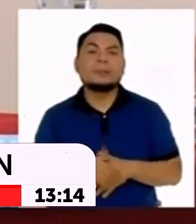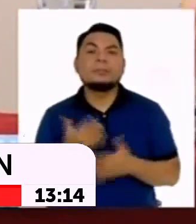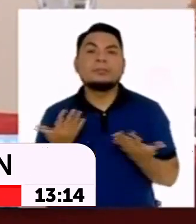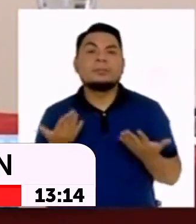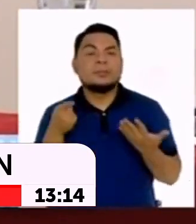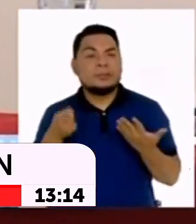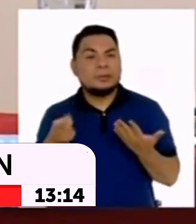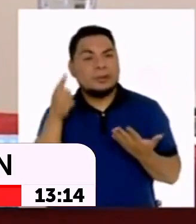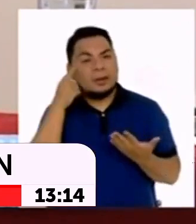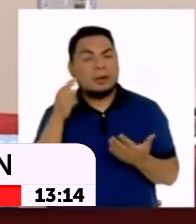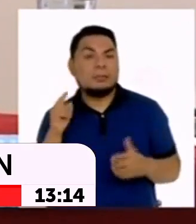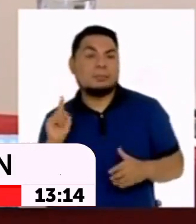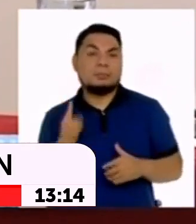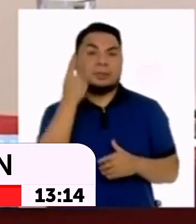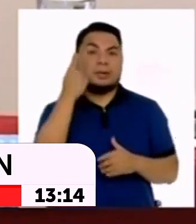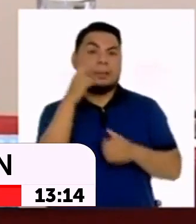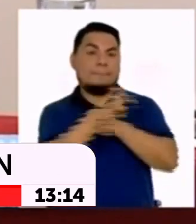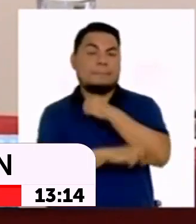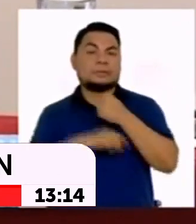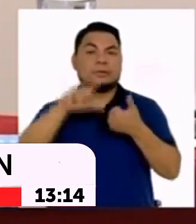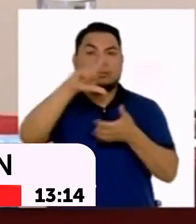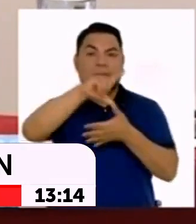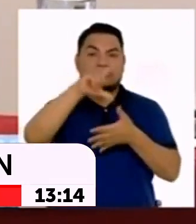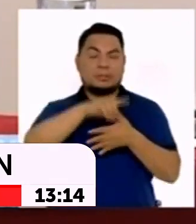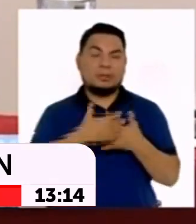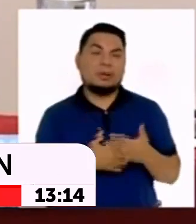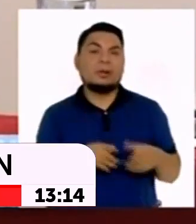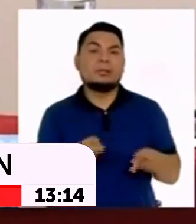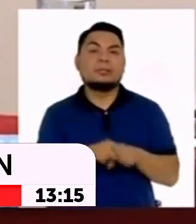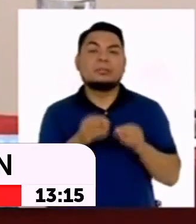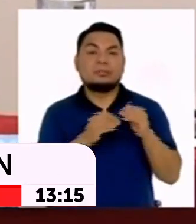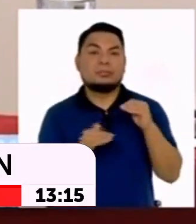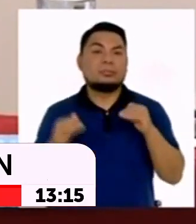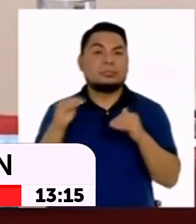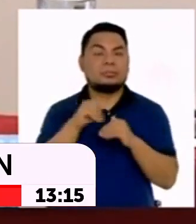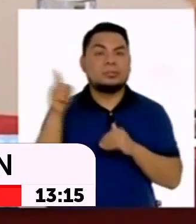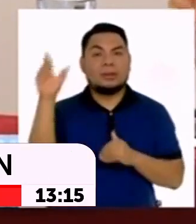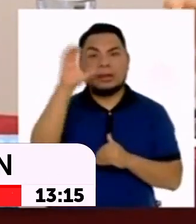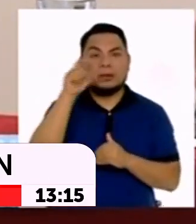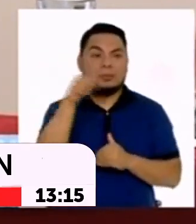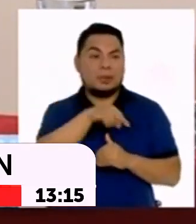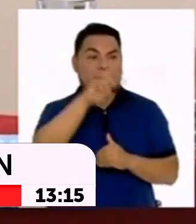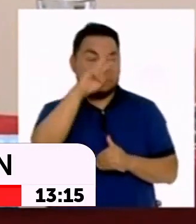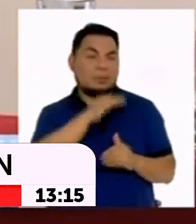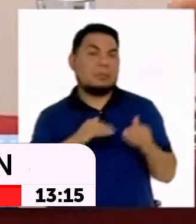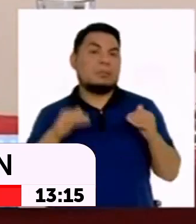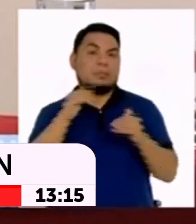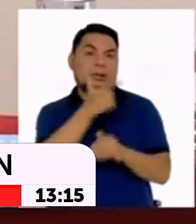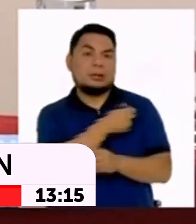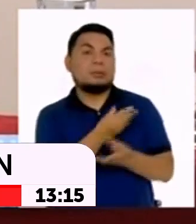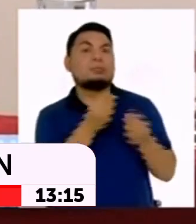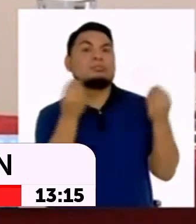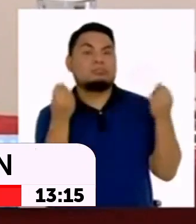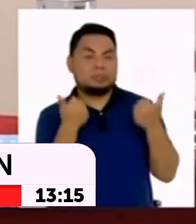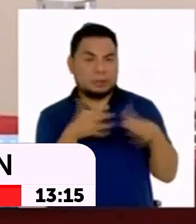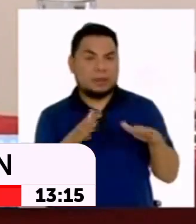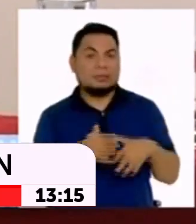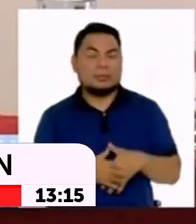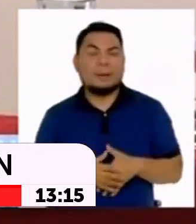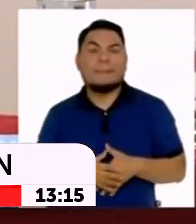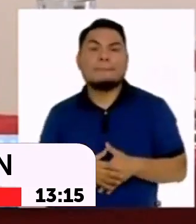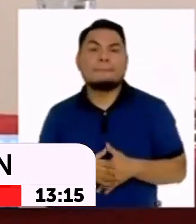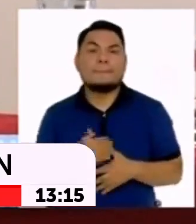nos pone entre los primeros países de América Latina y por encima de varios países de Europa. Y quiero señalar, por